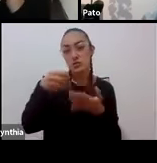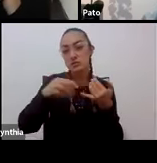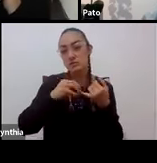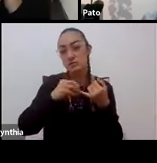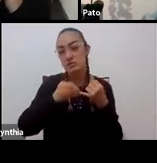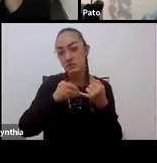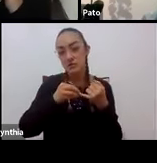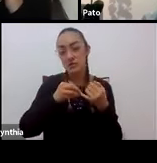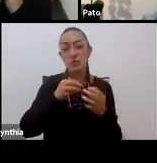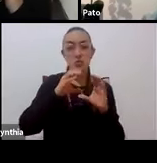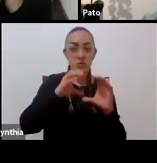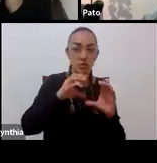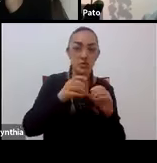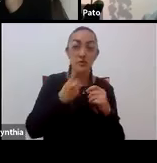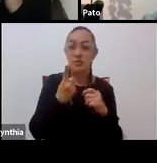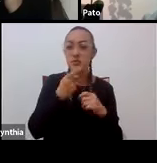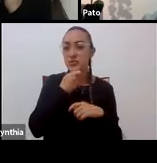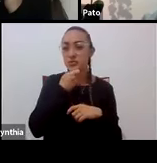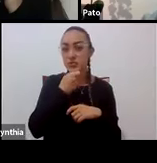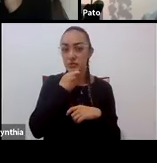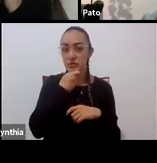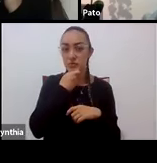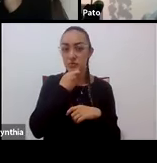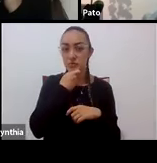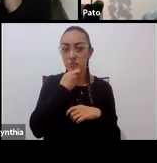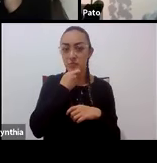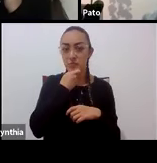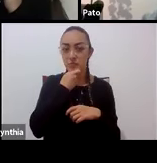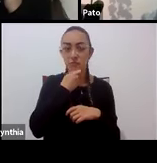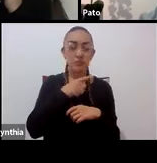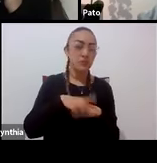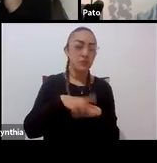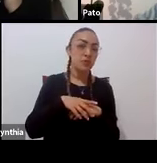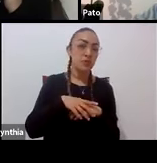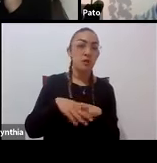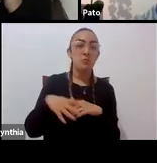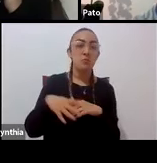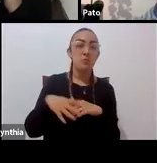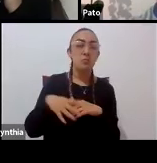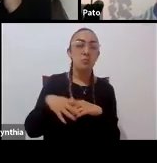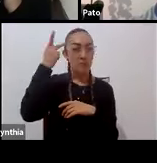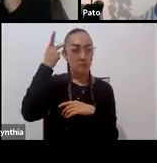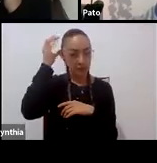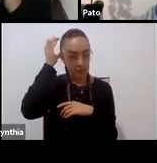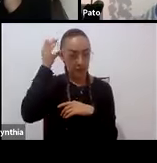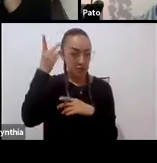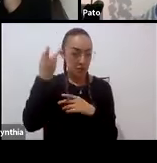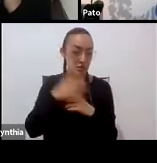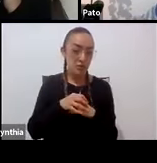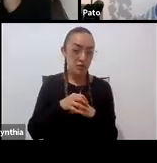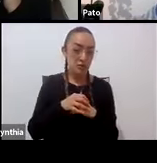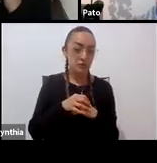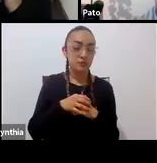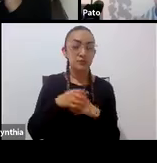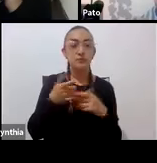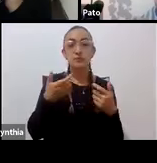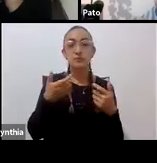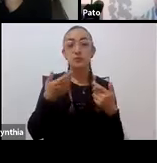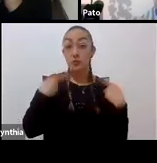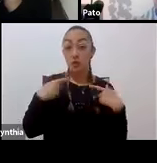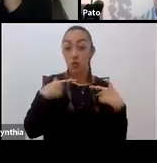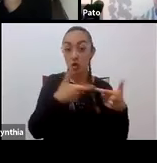cerebral que está sentado en su silla y al que el grupo de personas que van a este taller lo nombran el guardián de las semillas.